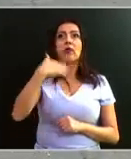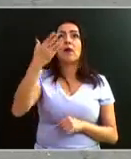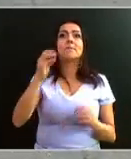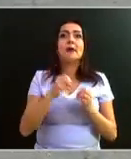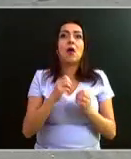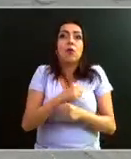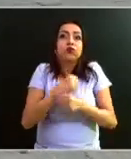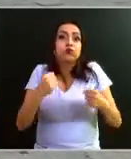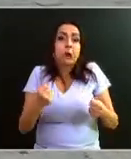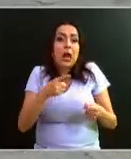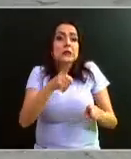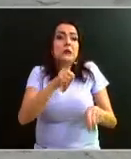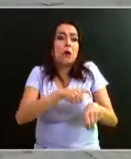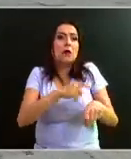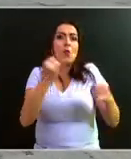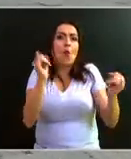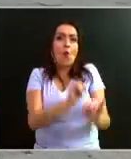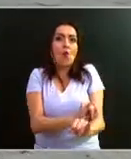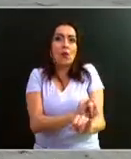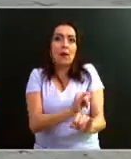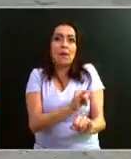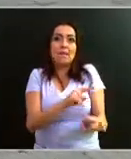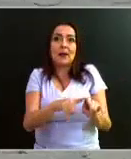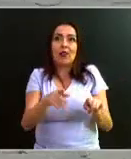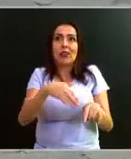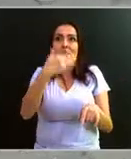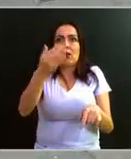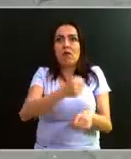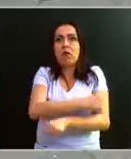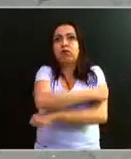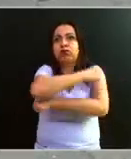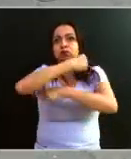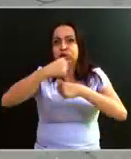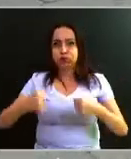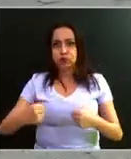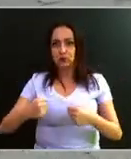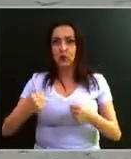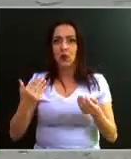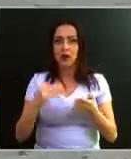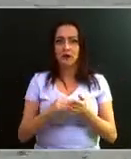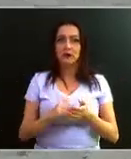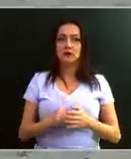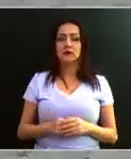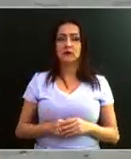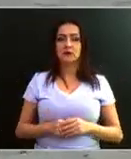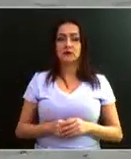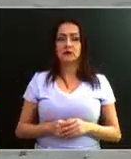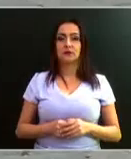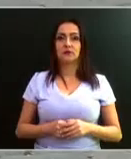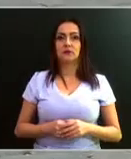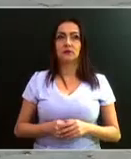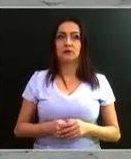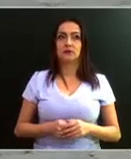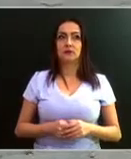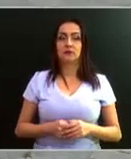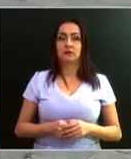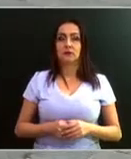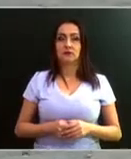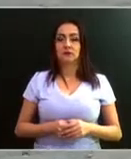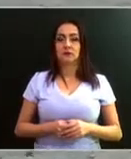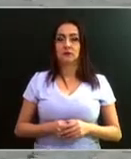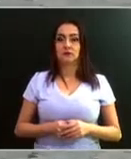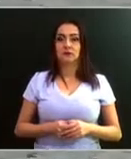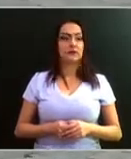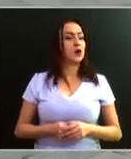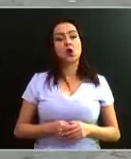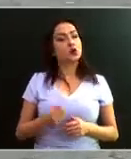Puede ser que en el momento adelgacen y después con el tiempo más bien ganan más volumen. Sí,